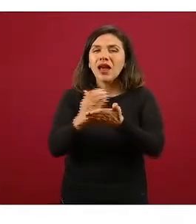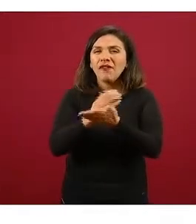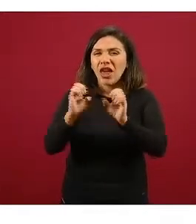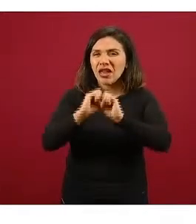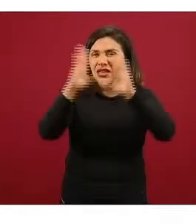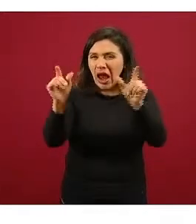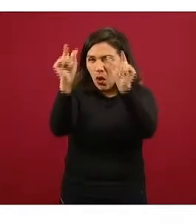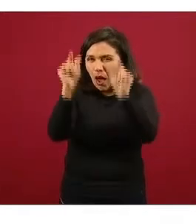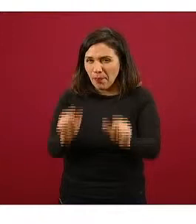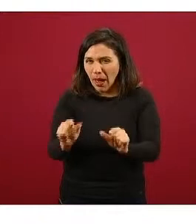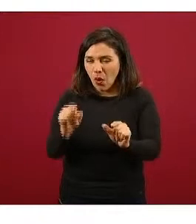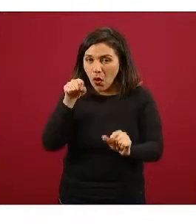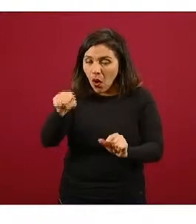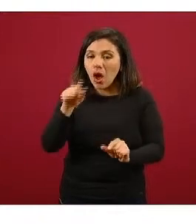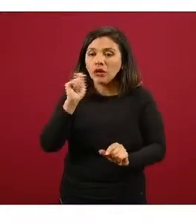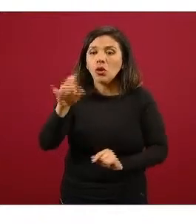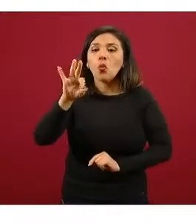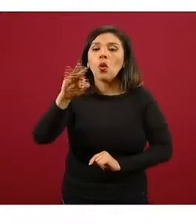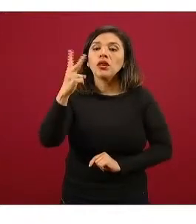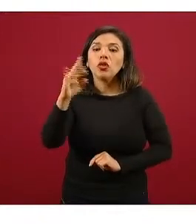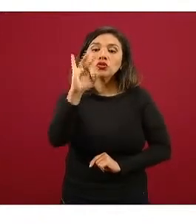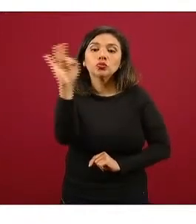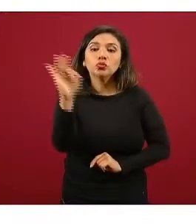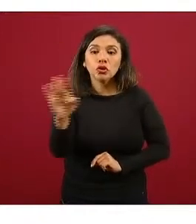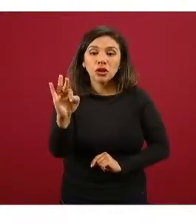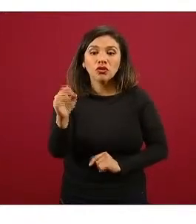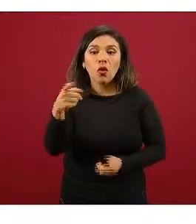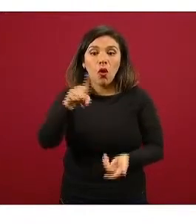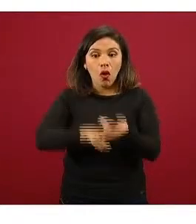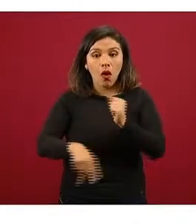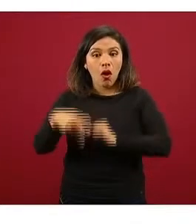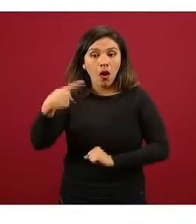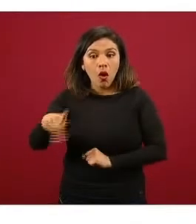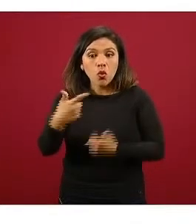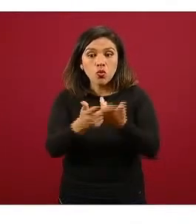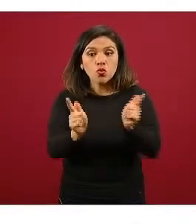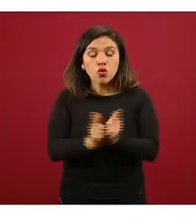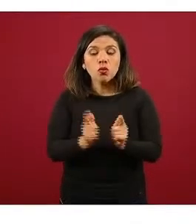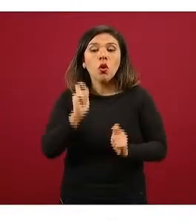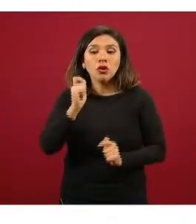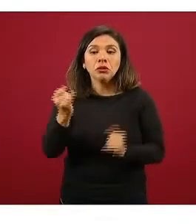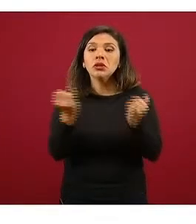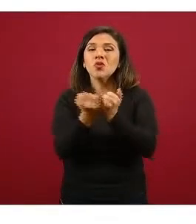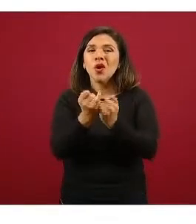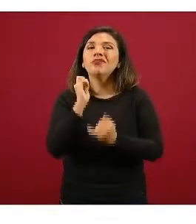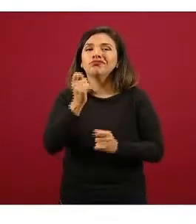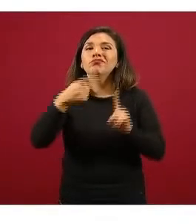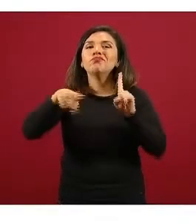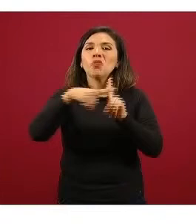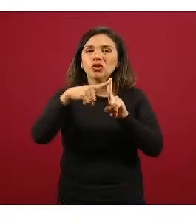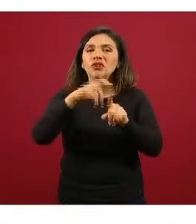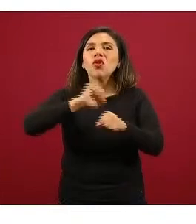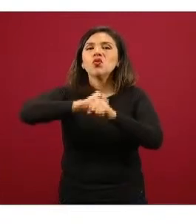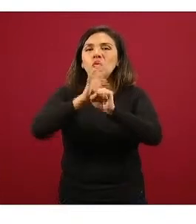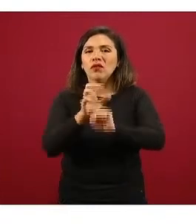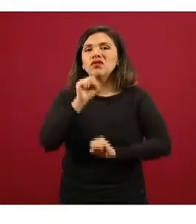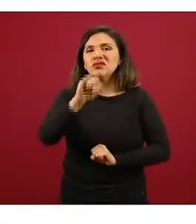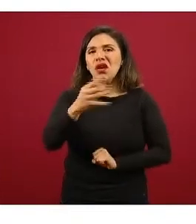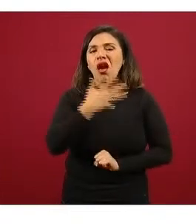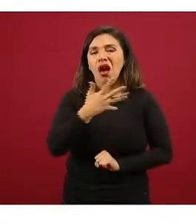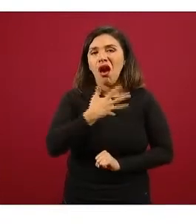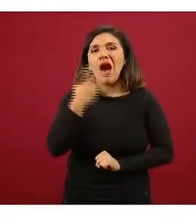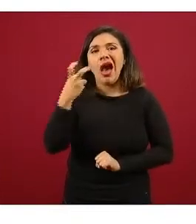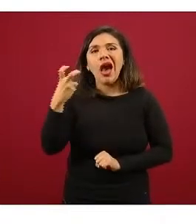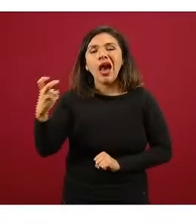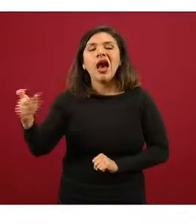que están hasta abajo, el 42% de este grupo que dio también positivo al virus SARS-CoV-2 y por lo tanto son los